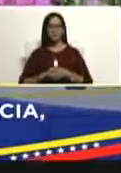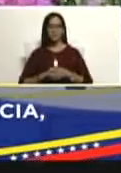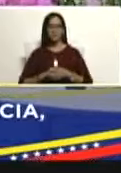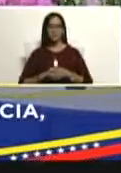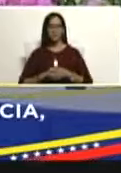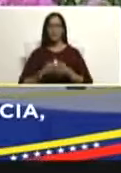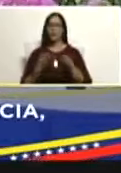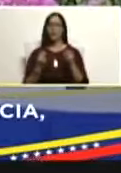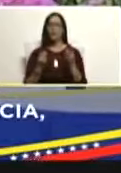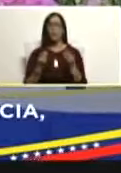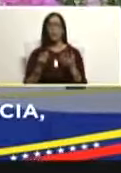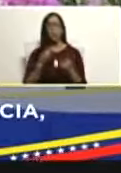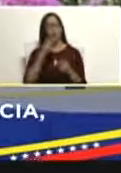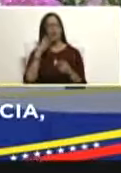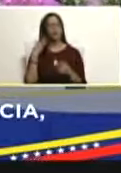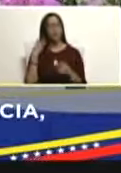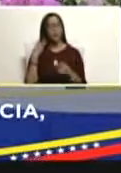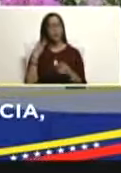muy orgullosos.